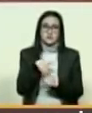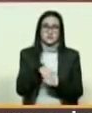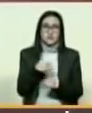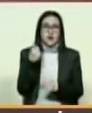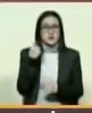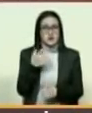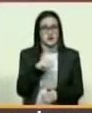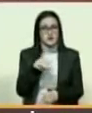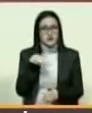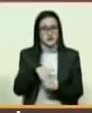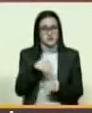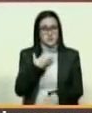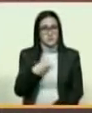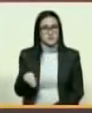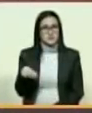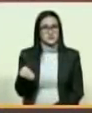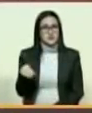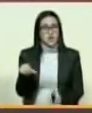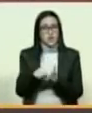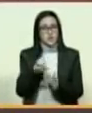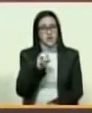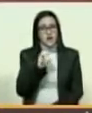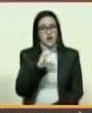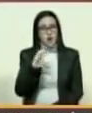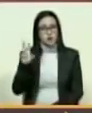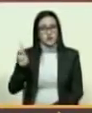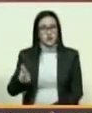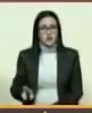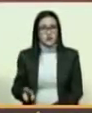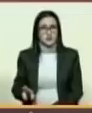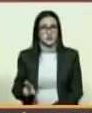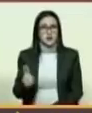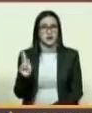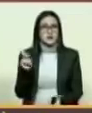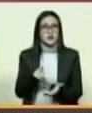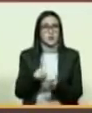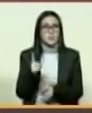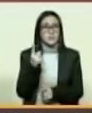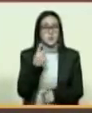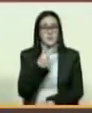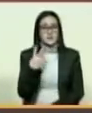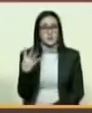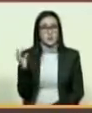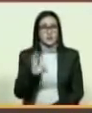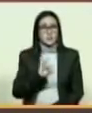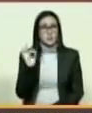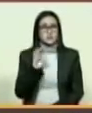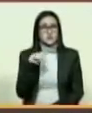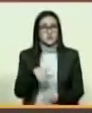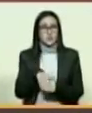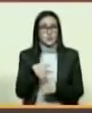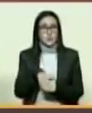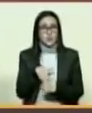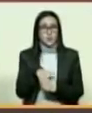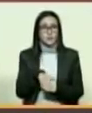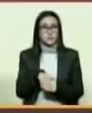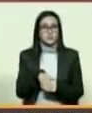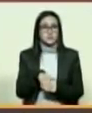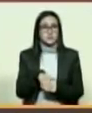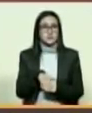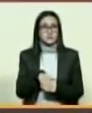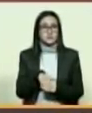elecciones presidenciales en Costa Rica. El que llegó primero con el 24% de los votos, Liz. Eso es